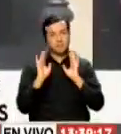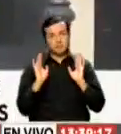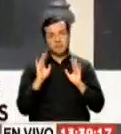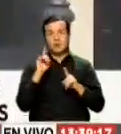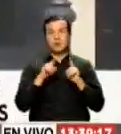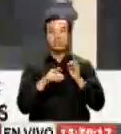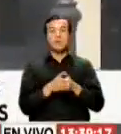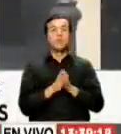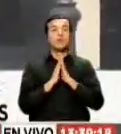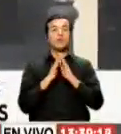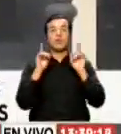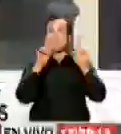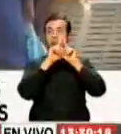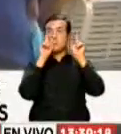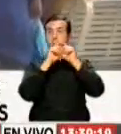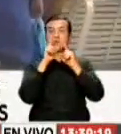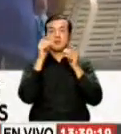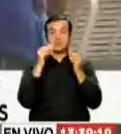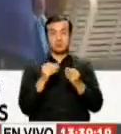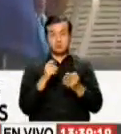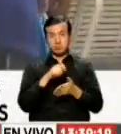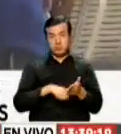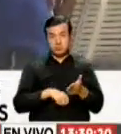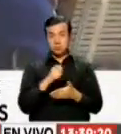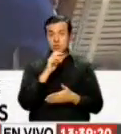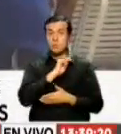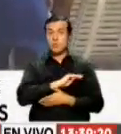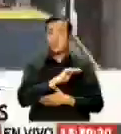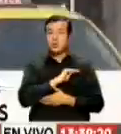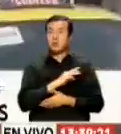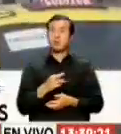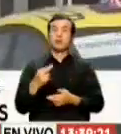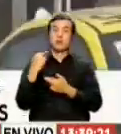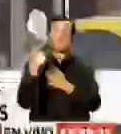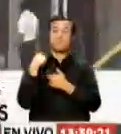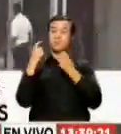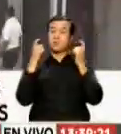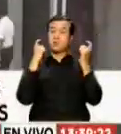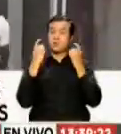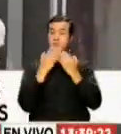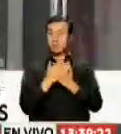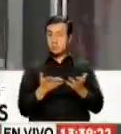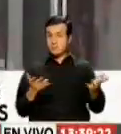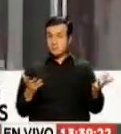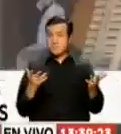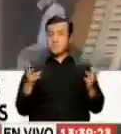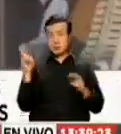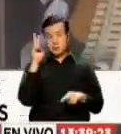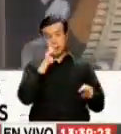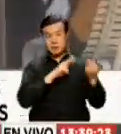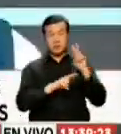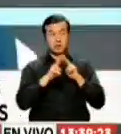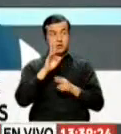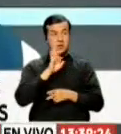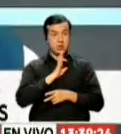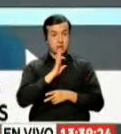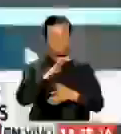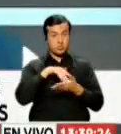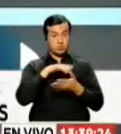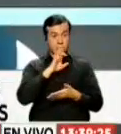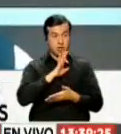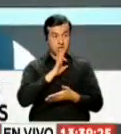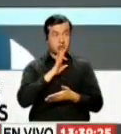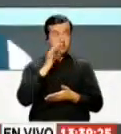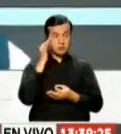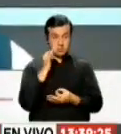varios pedidos de cooperativas para su formalización, pero es el municipio el encargado de regularlo, bajo un estudio de factibilidad. Un estudio